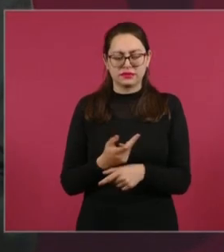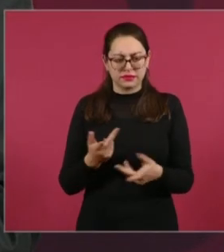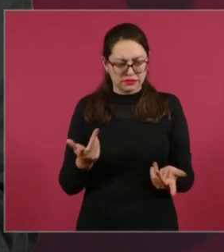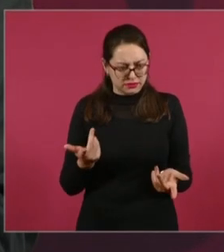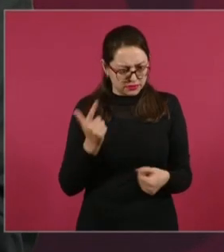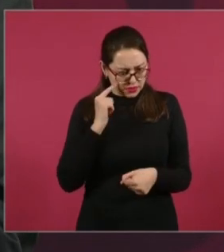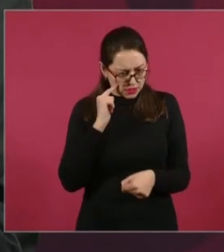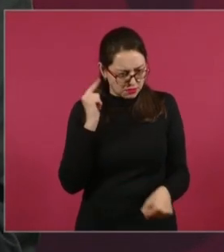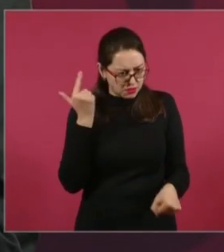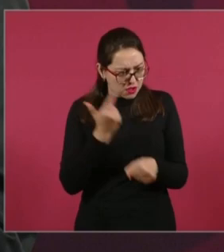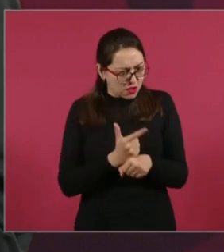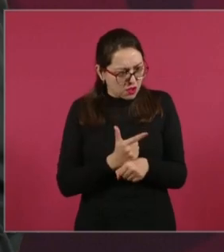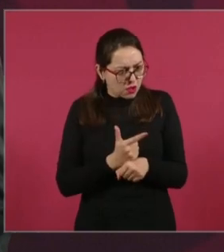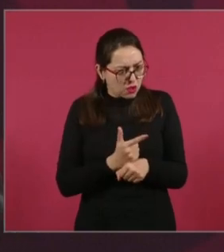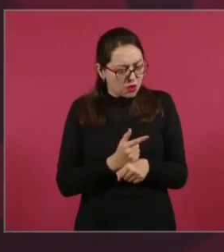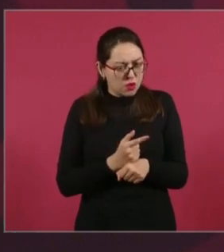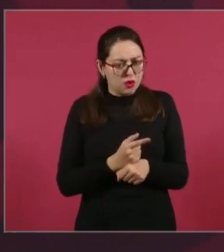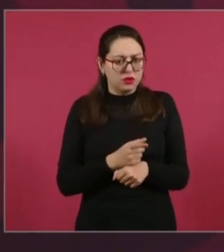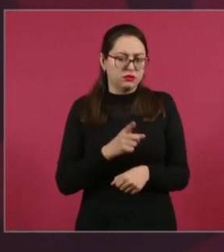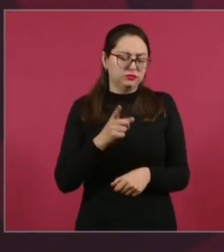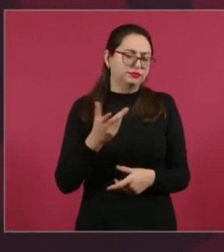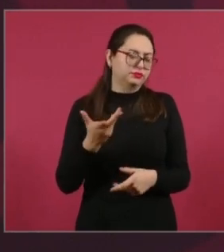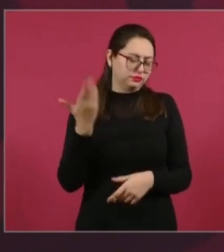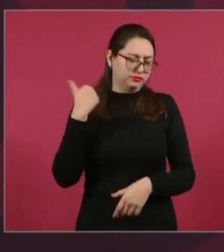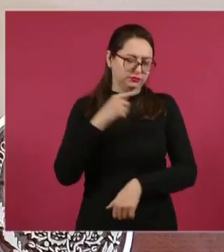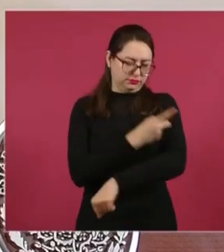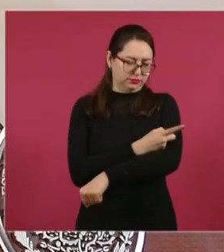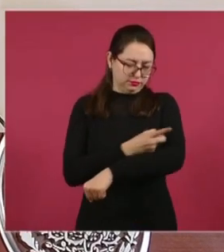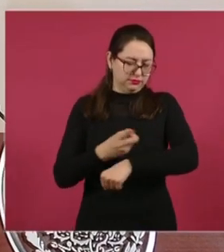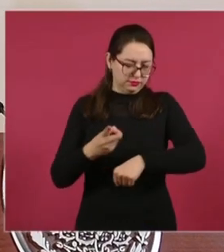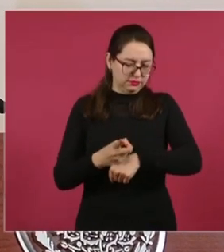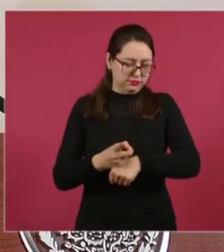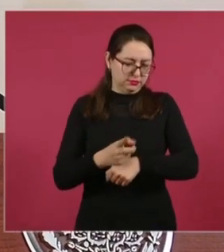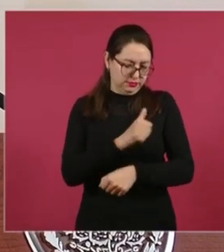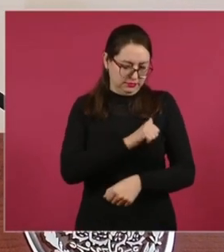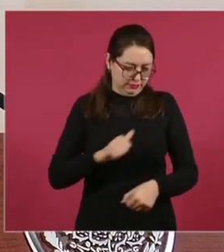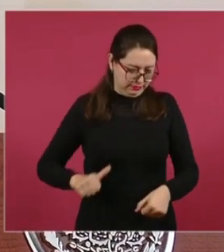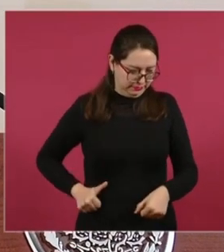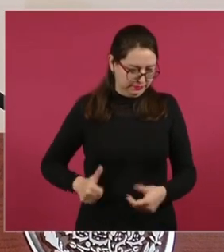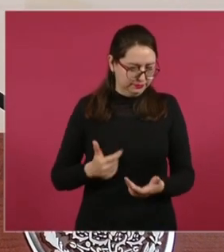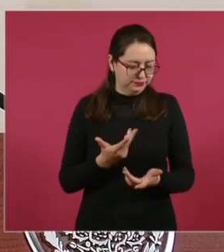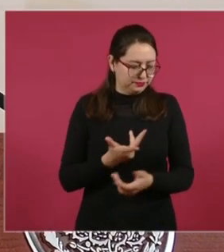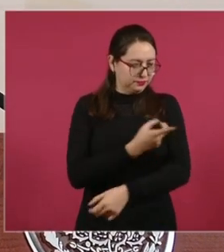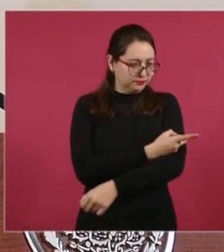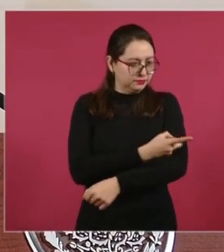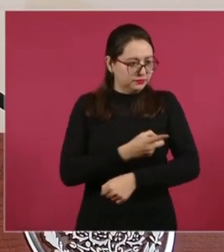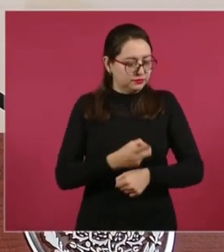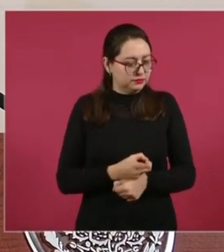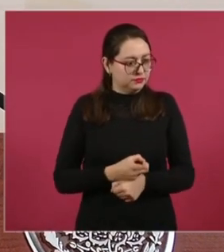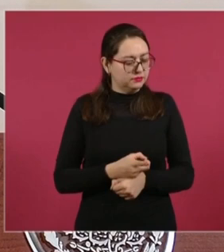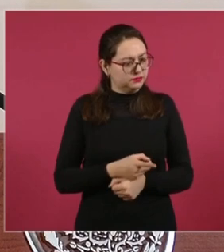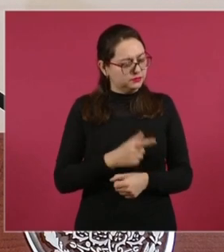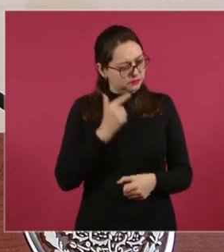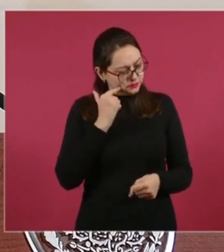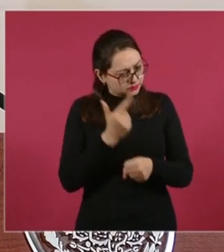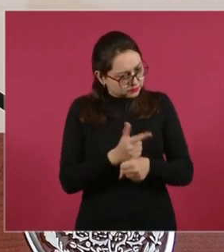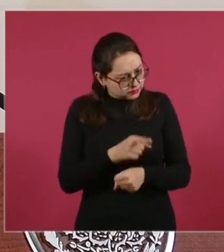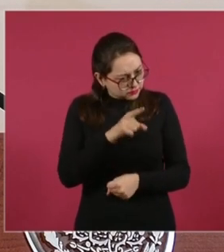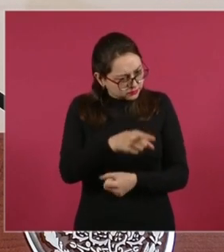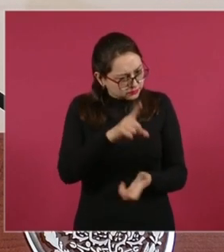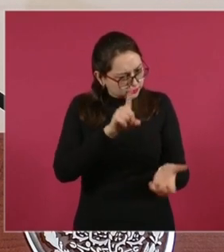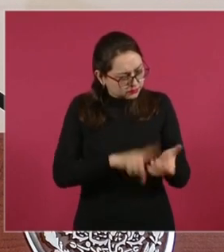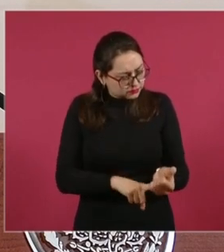tranza, en una delegación y doy la instrucción a la